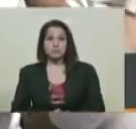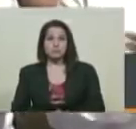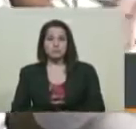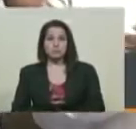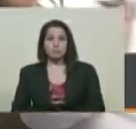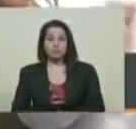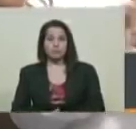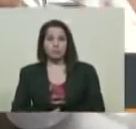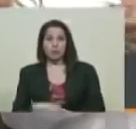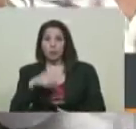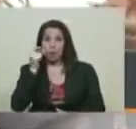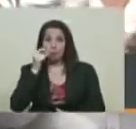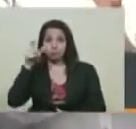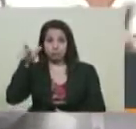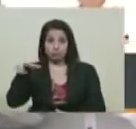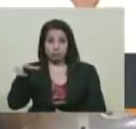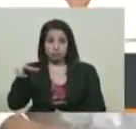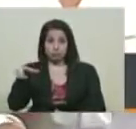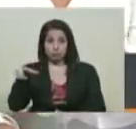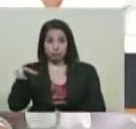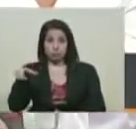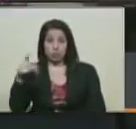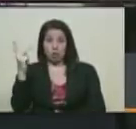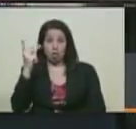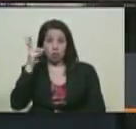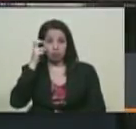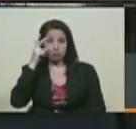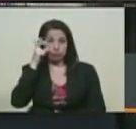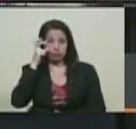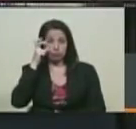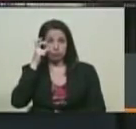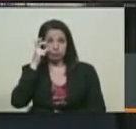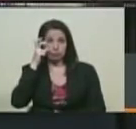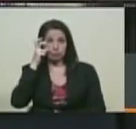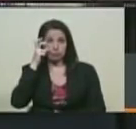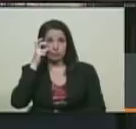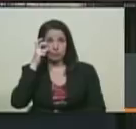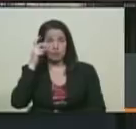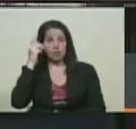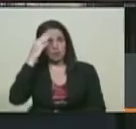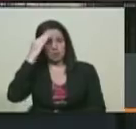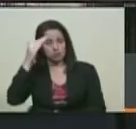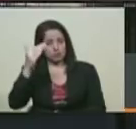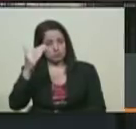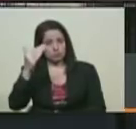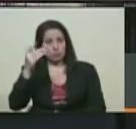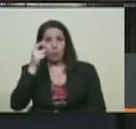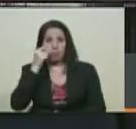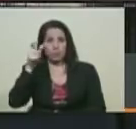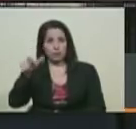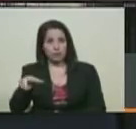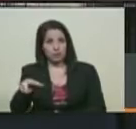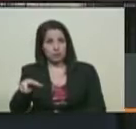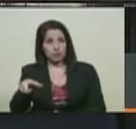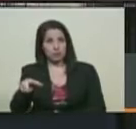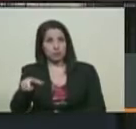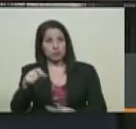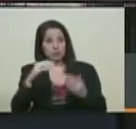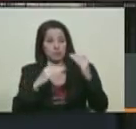Ubel, Carlos V, que me escucha, Carlos V, su majestad Carlos V,